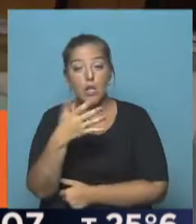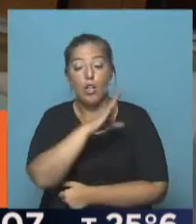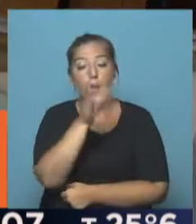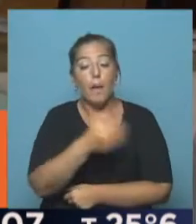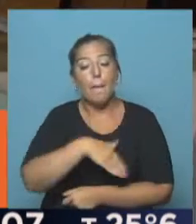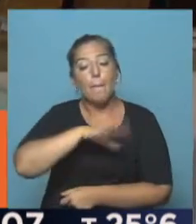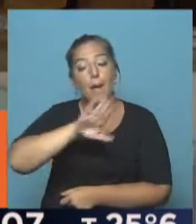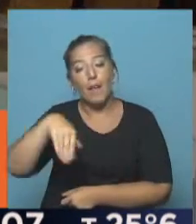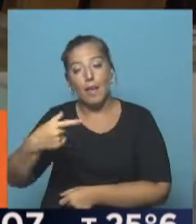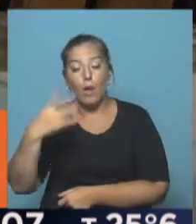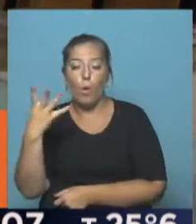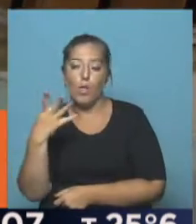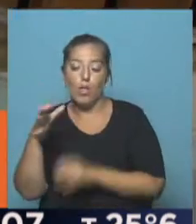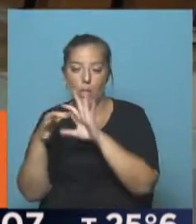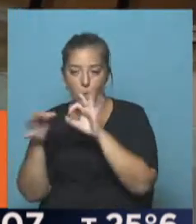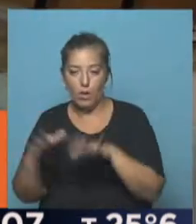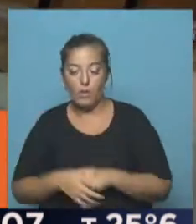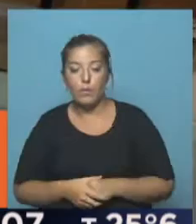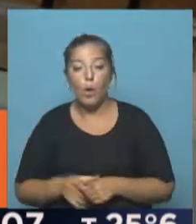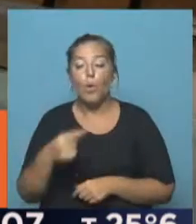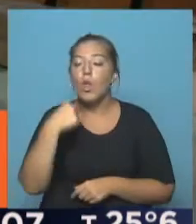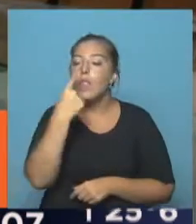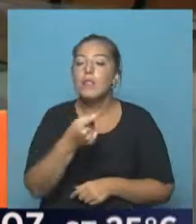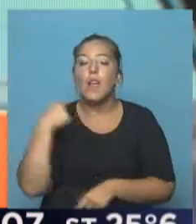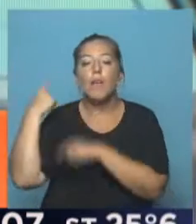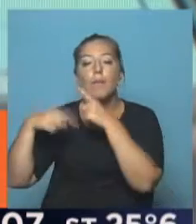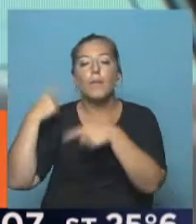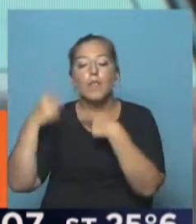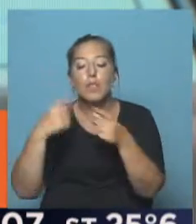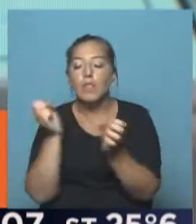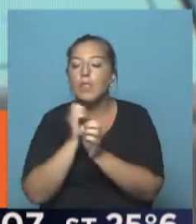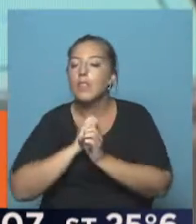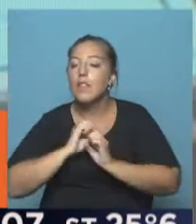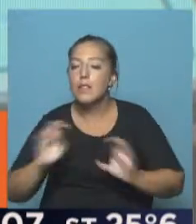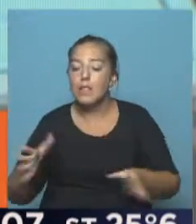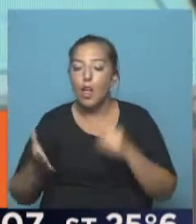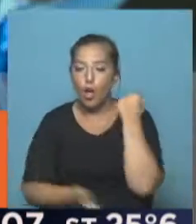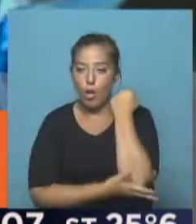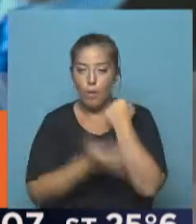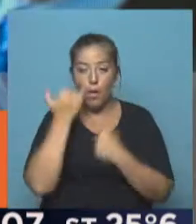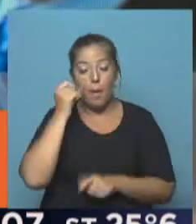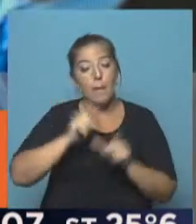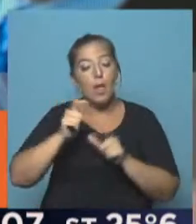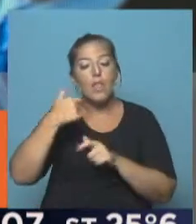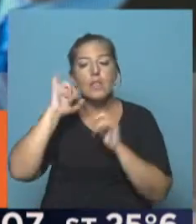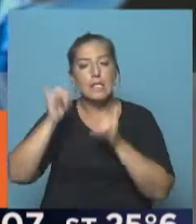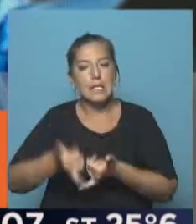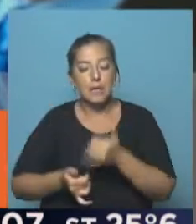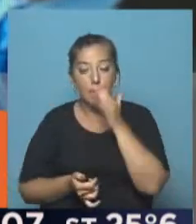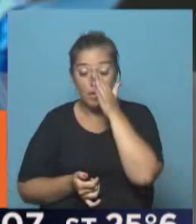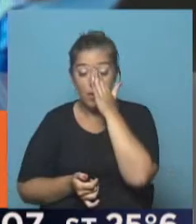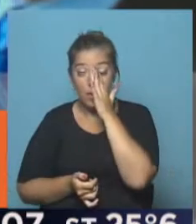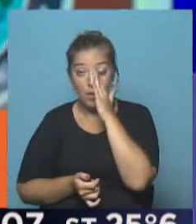4 demócratas en la Corte Suprema. Pero cuando él dice que heredó un desastre económico, y hay gente que le cree, digamos, más allá de las